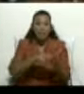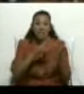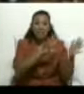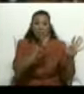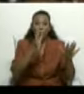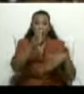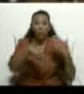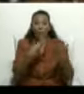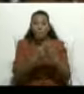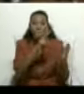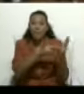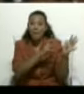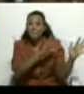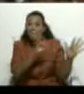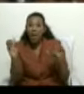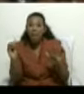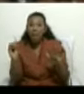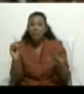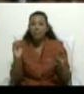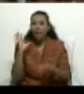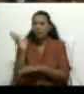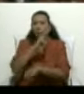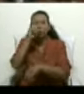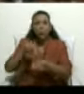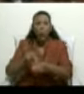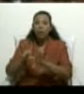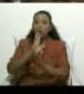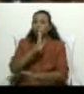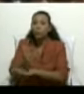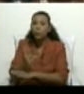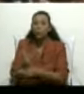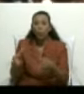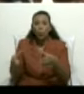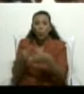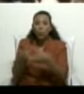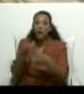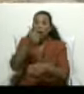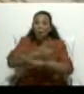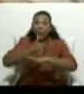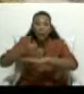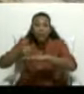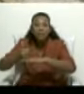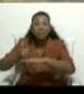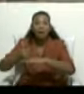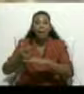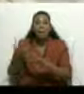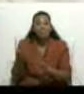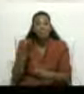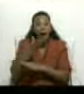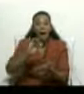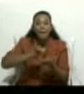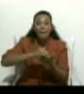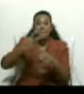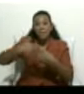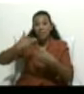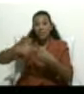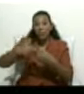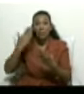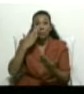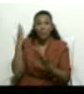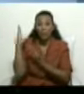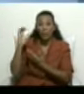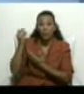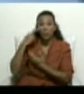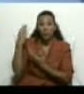2019 y 2020 la Asamblea Nacional en Desacato designó juntas directivas ad hoc en PDVSA, Pekiven,